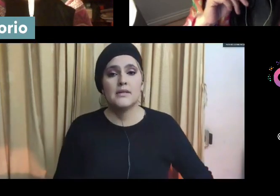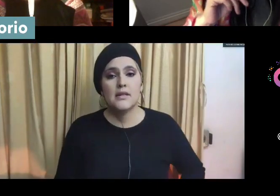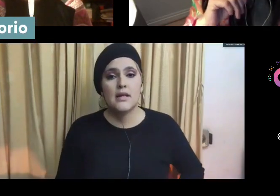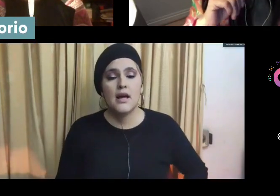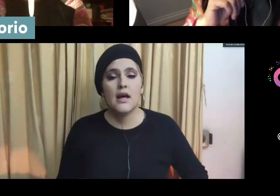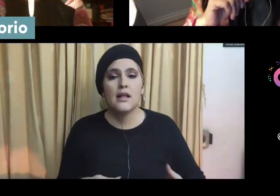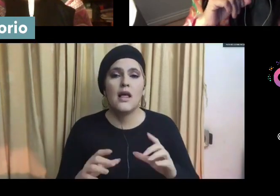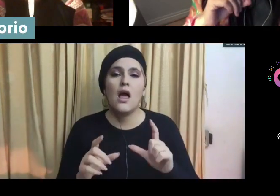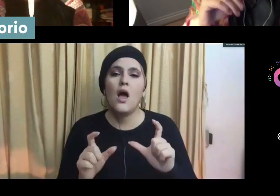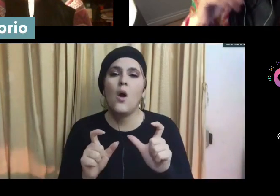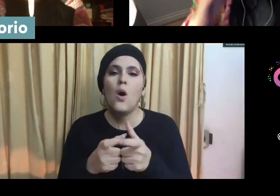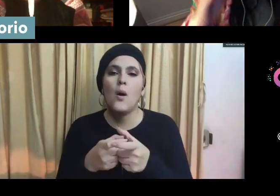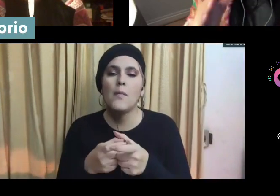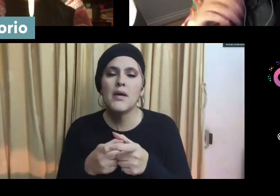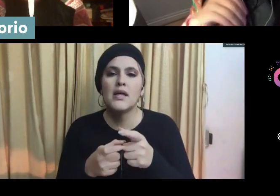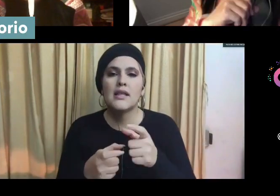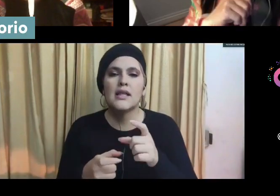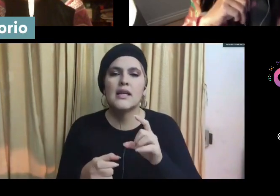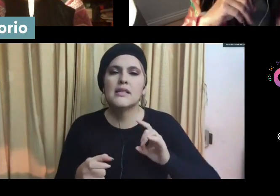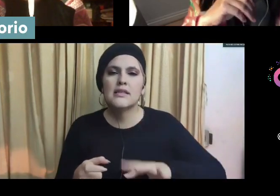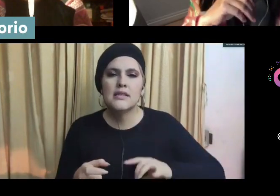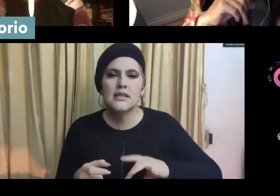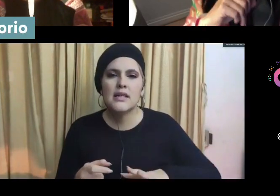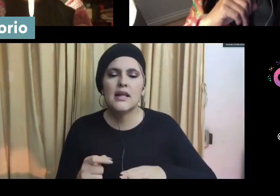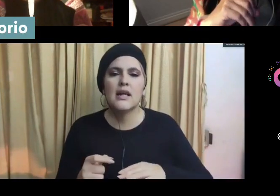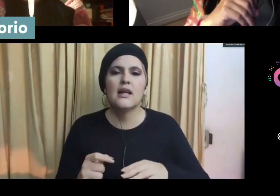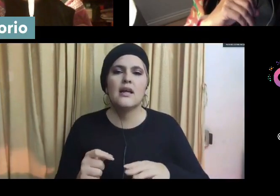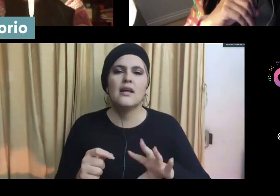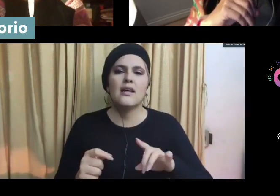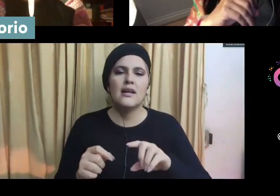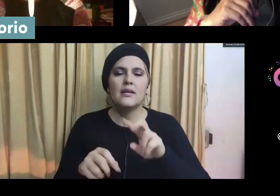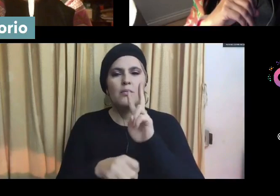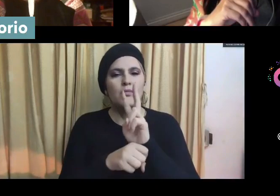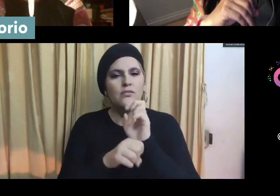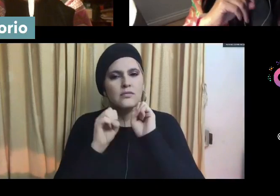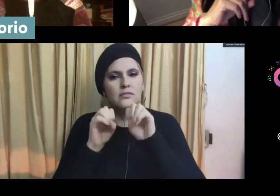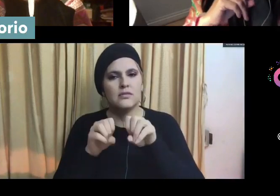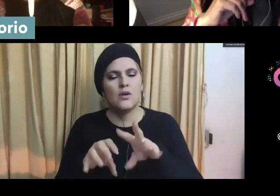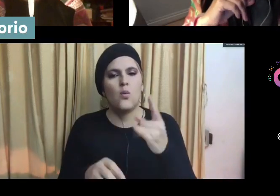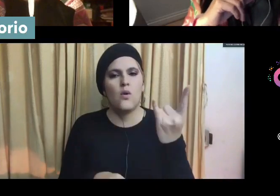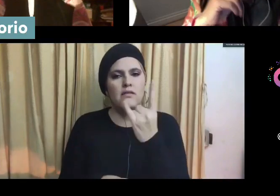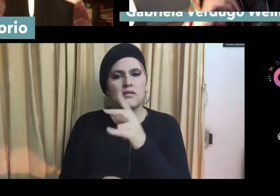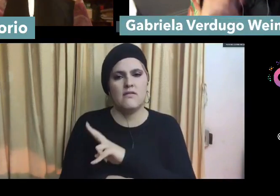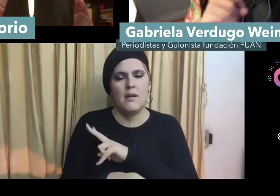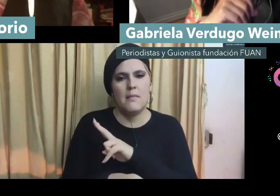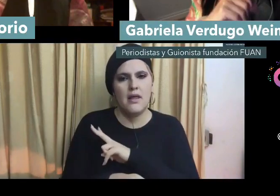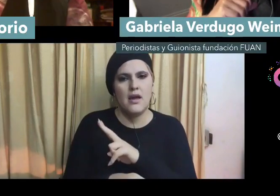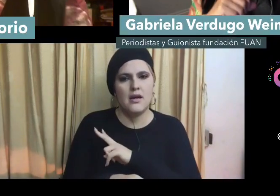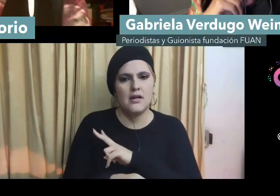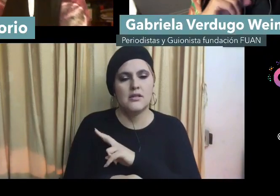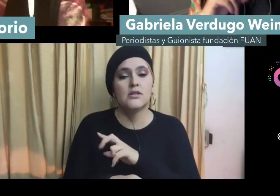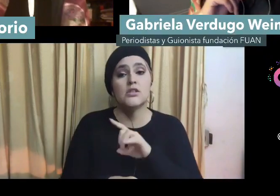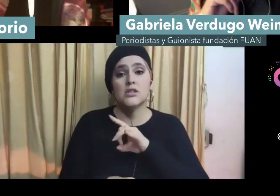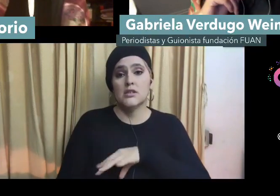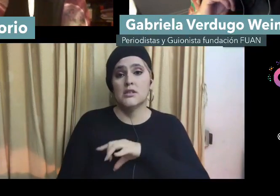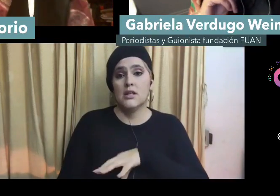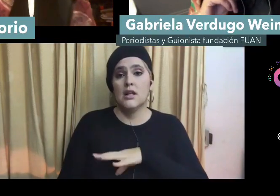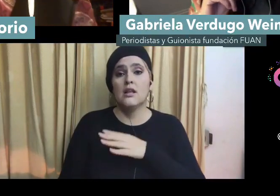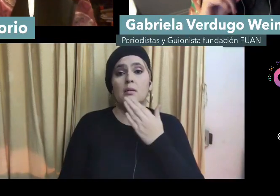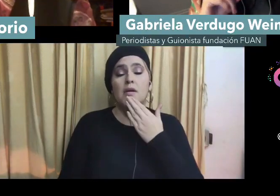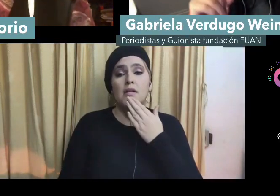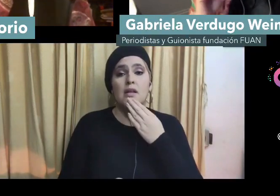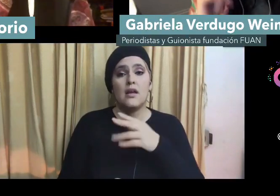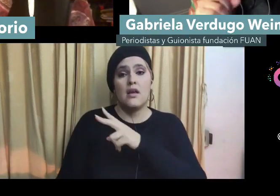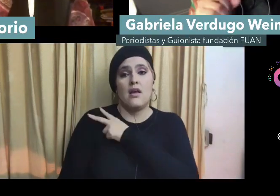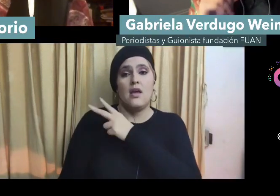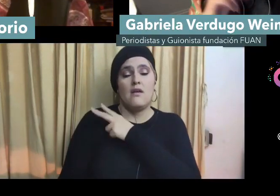Pediatría, docente de pregrado y posgrado de la Facultad de Medicina de la Universidad de Valparaíso, acá en Chile, jefa del programa de autismo del Hospital Gustavo Fricke